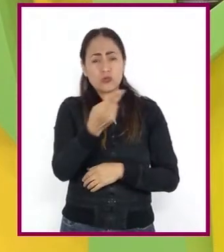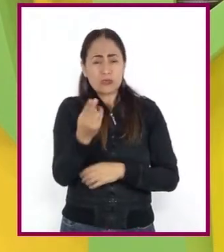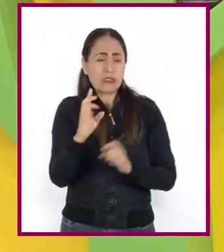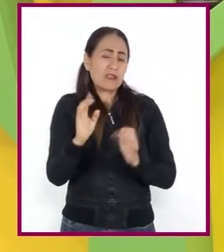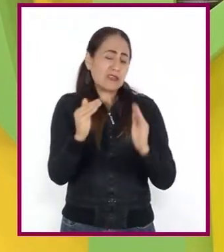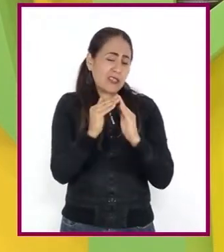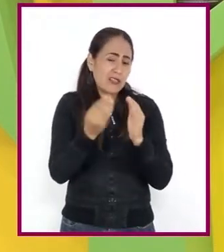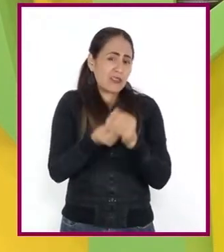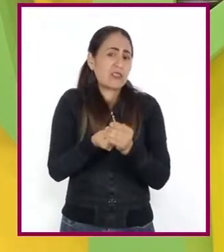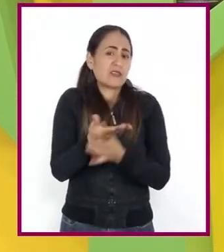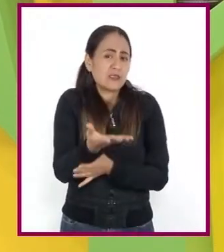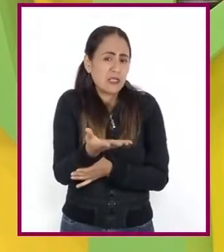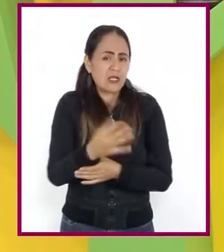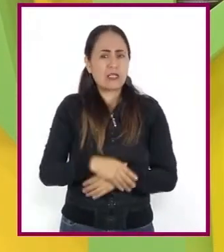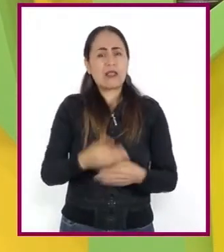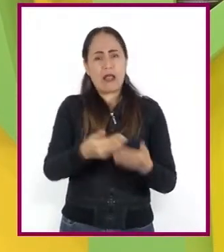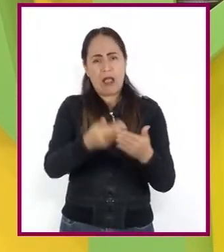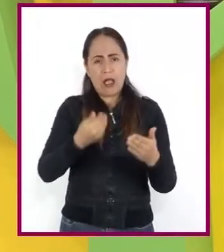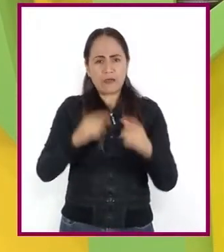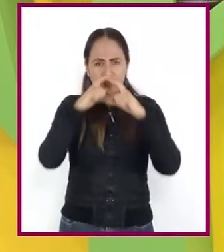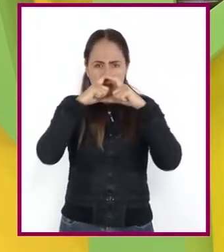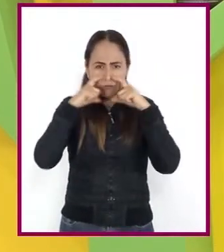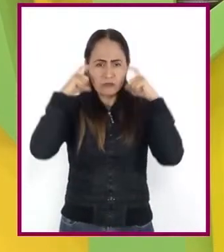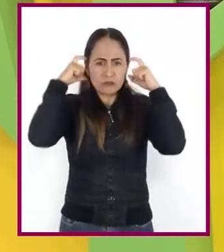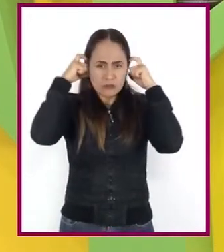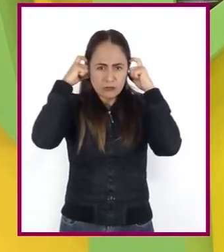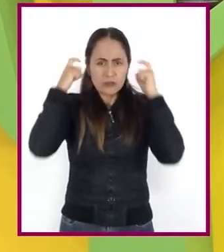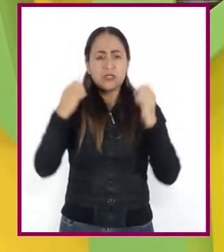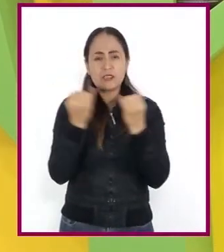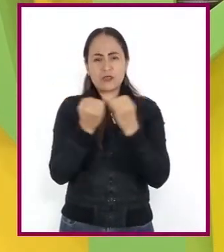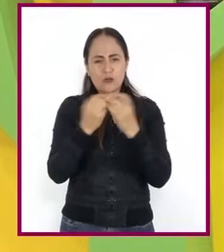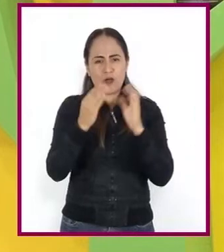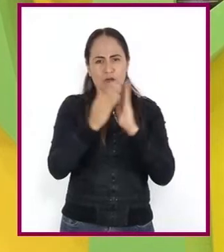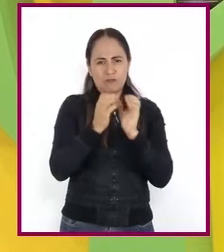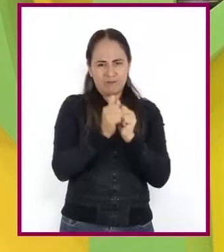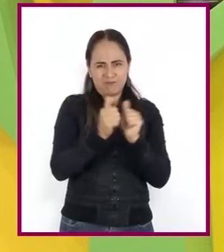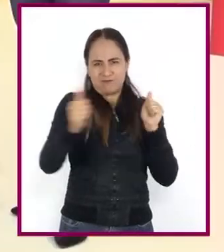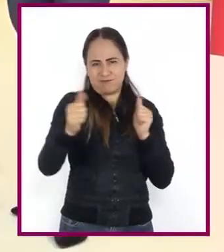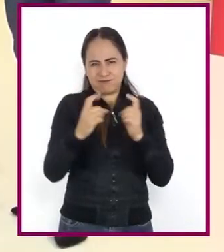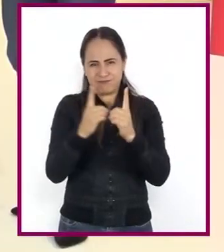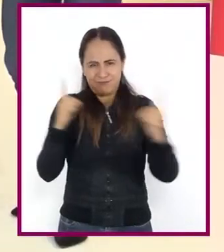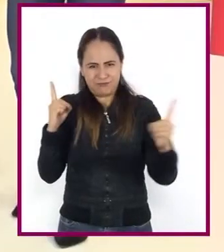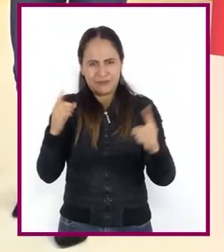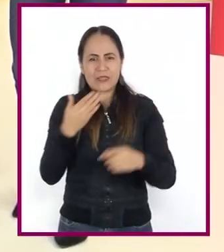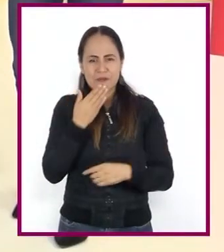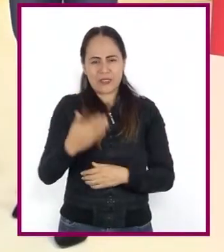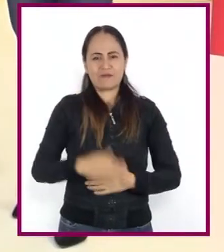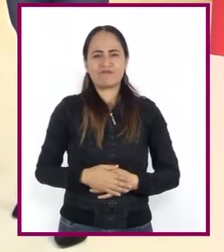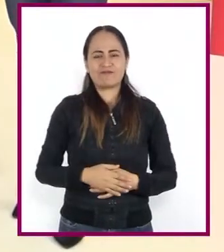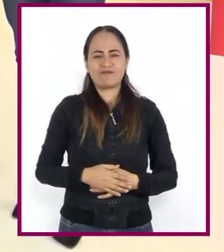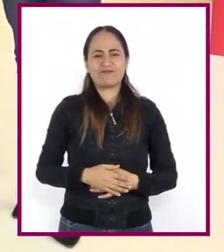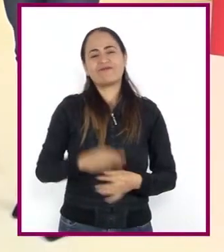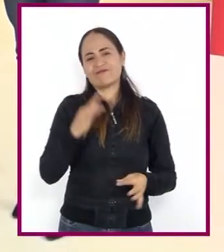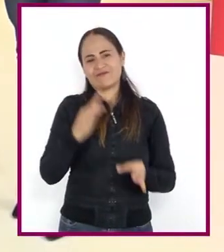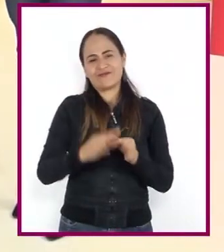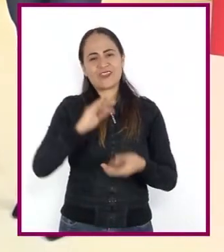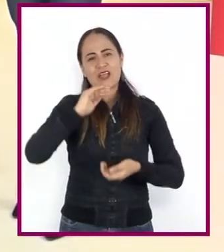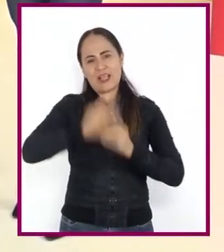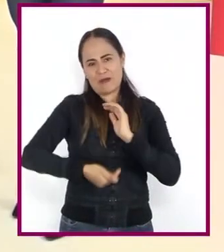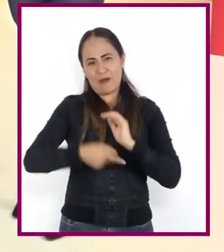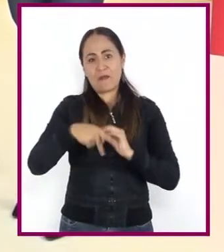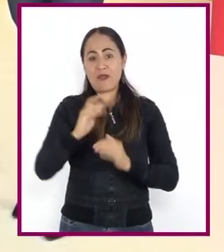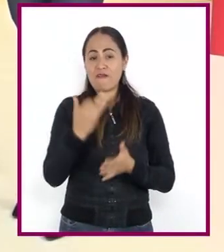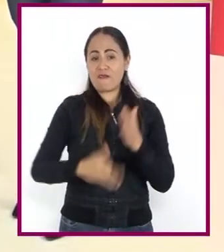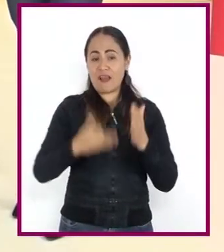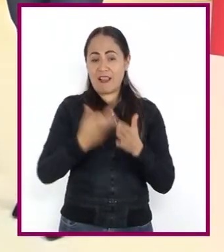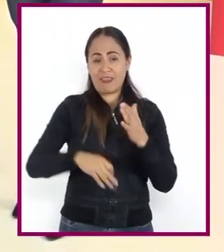de casa, utilicen cubrebocas y mantengan la sana distancia. ¡Listo! Terminamos, pero aún nos queda